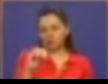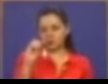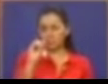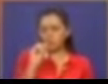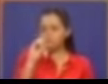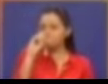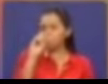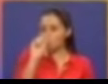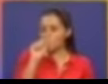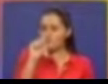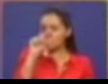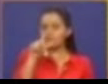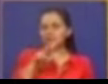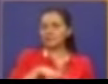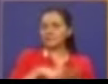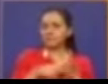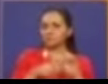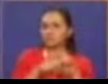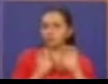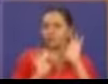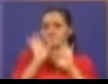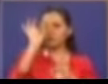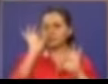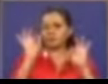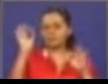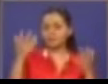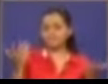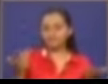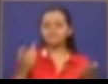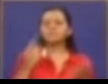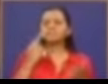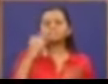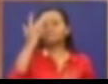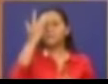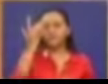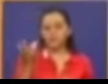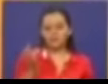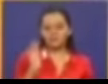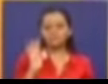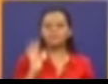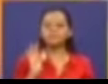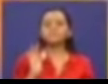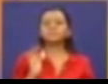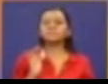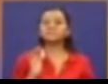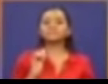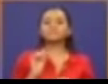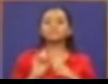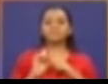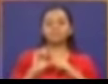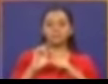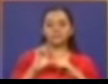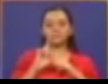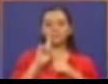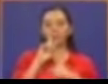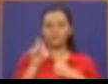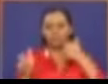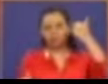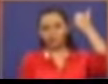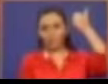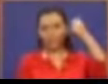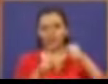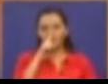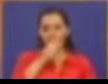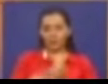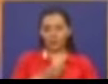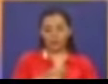sí tiene significación estadística. ¿A qué se debe esto? Básicamente nos ha subido el subempleo